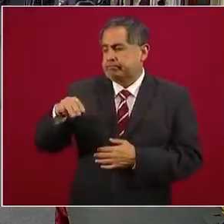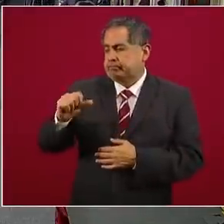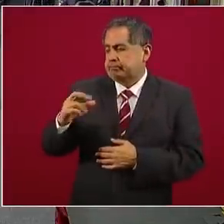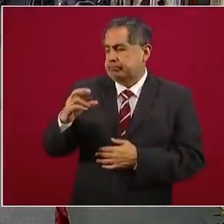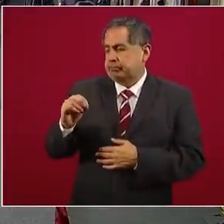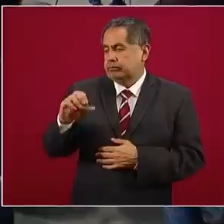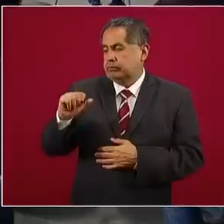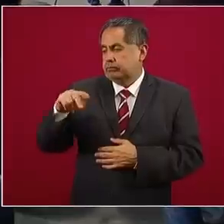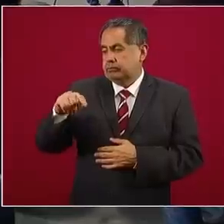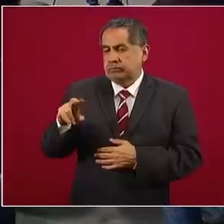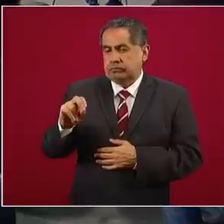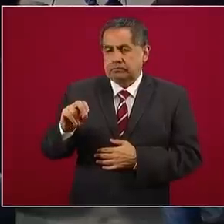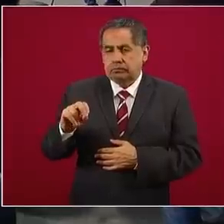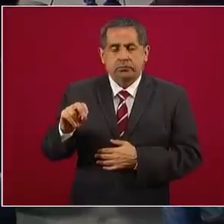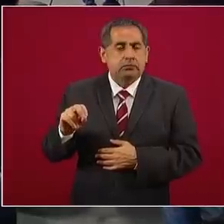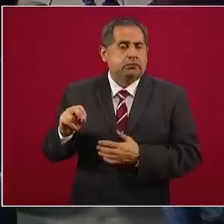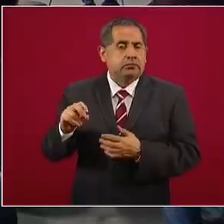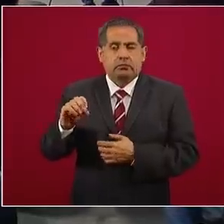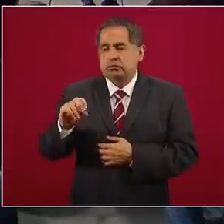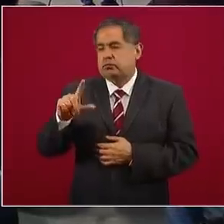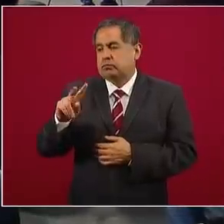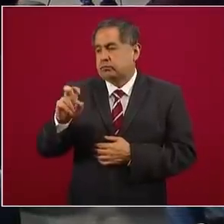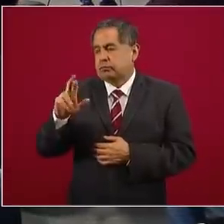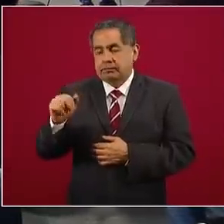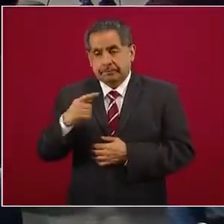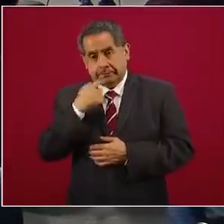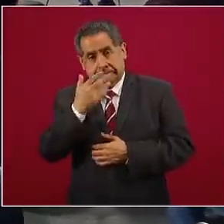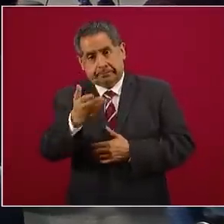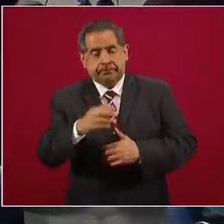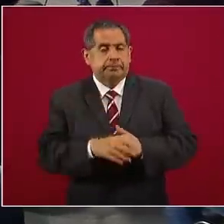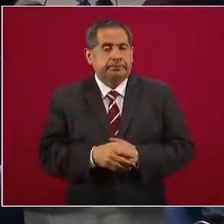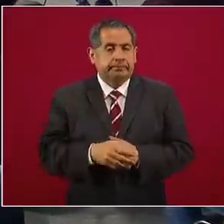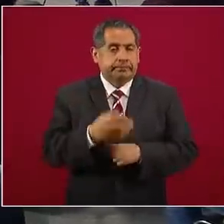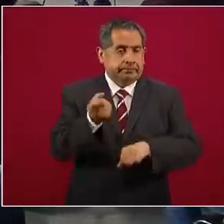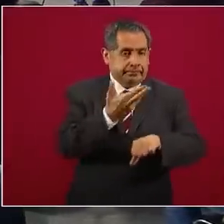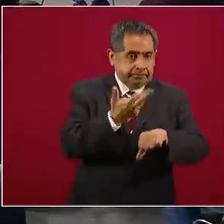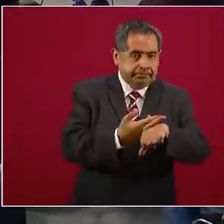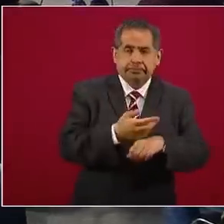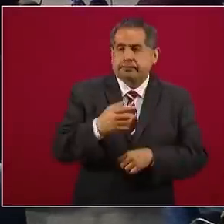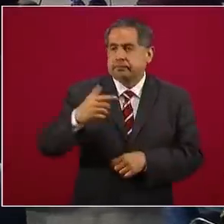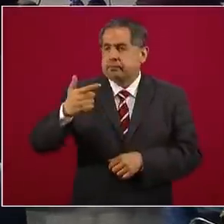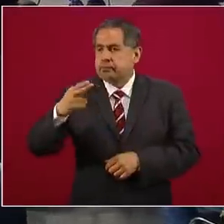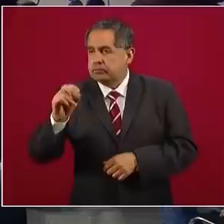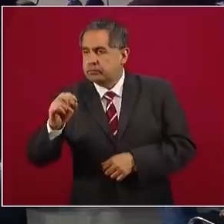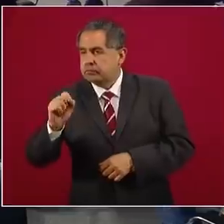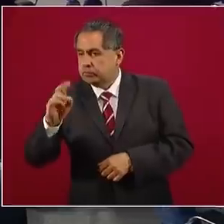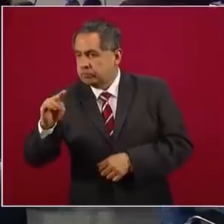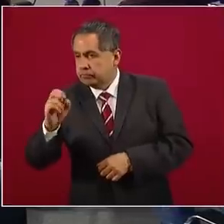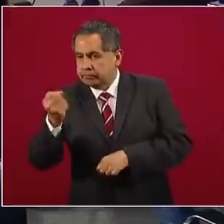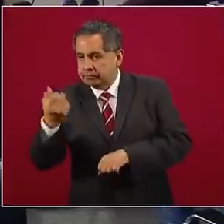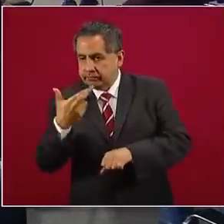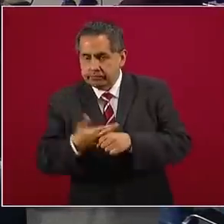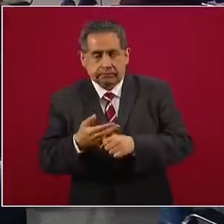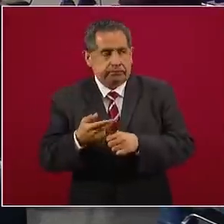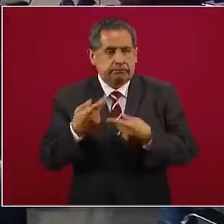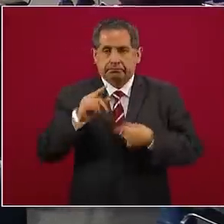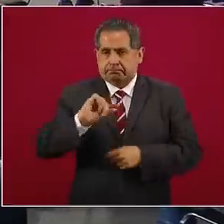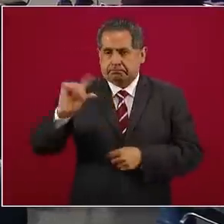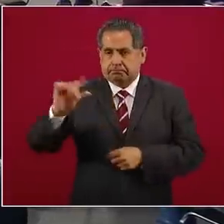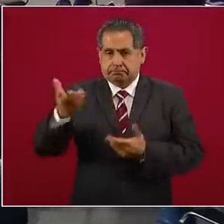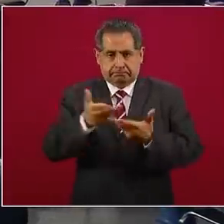Palabra y del canal de YouTube Marco Olvera Oficial. Señor Canciller, secretario de Salud, Hugo López-Gatell, subsecretario y señores aquí